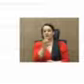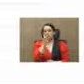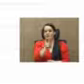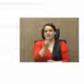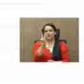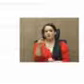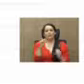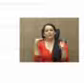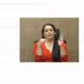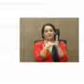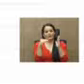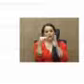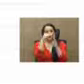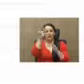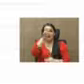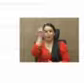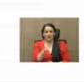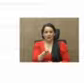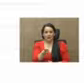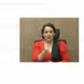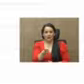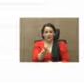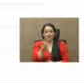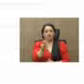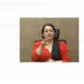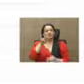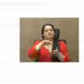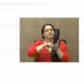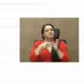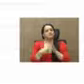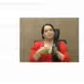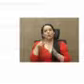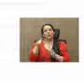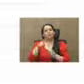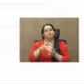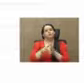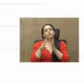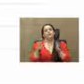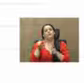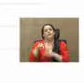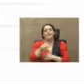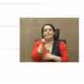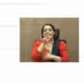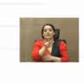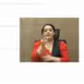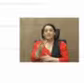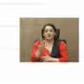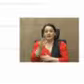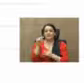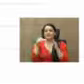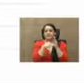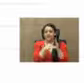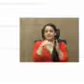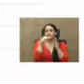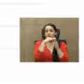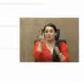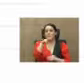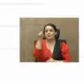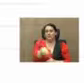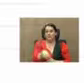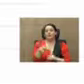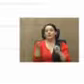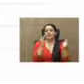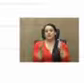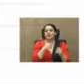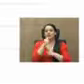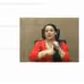mil millones de colones, lo que representa un crecimiento de 33 mil millones de colones con respecto al